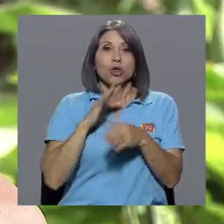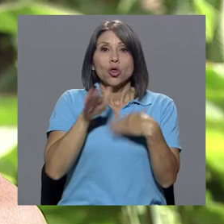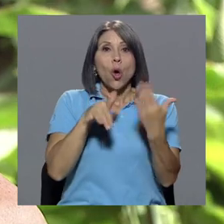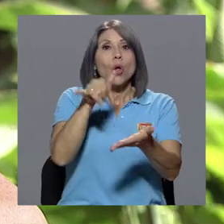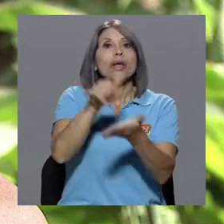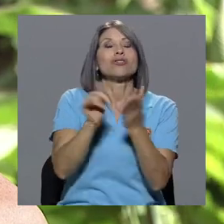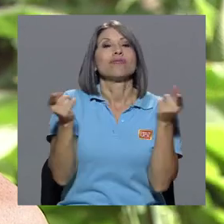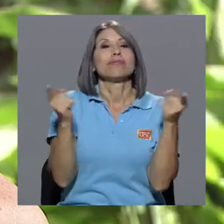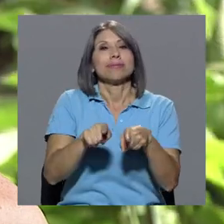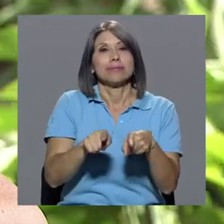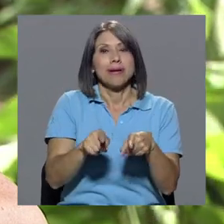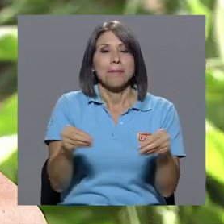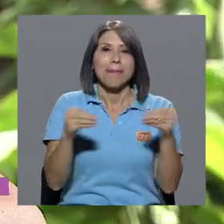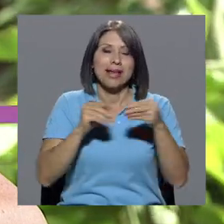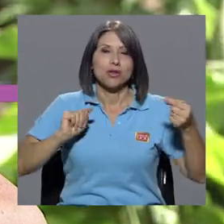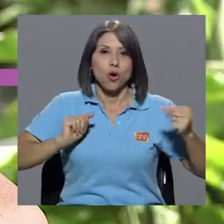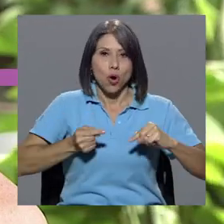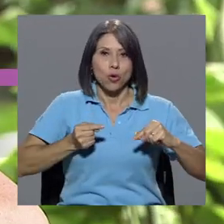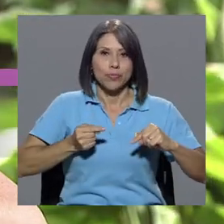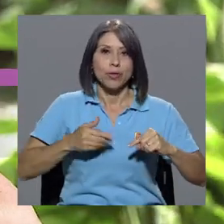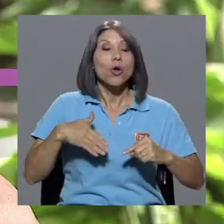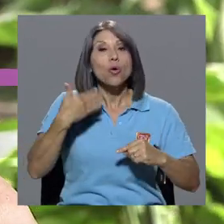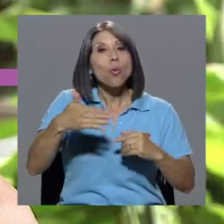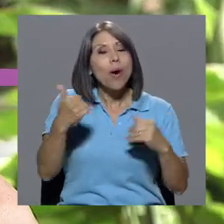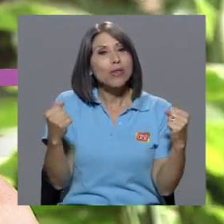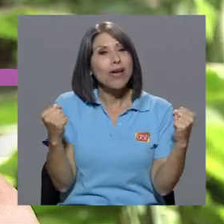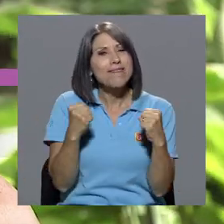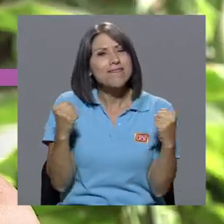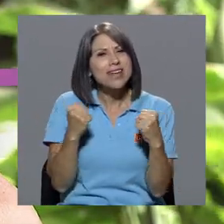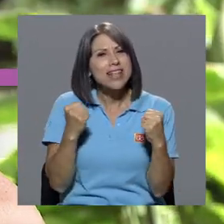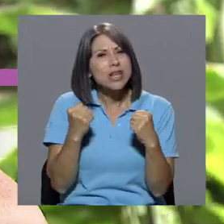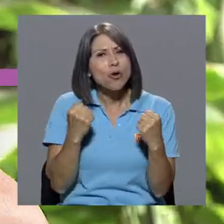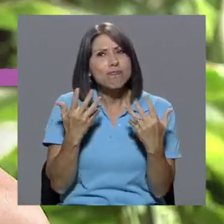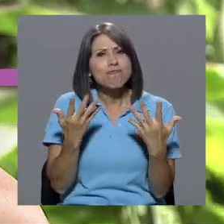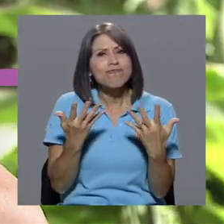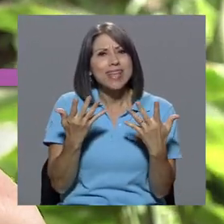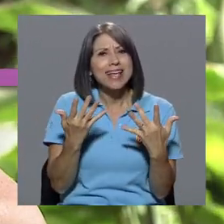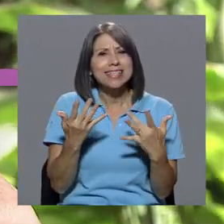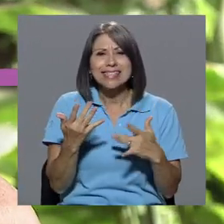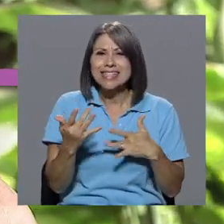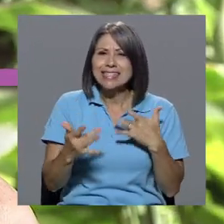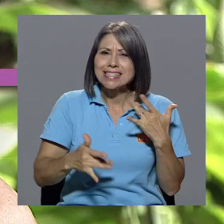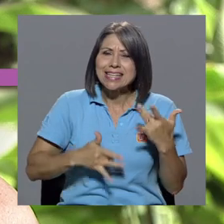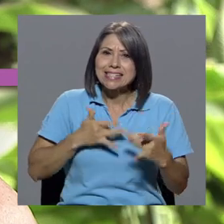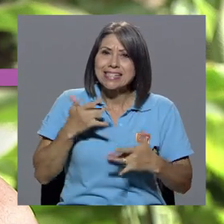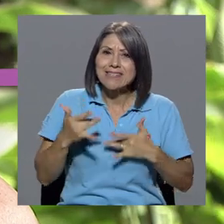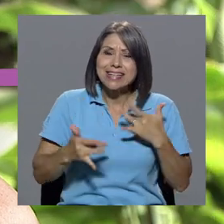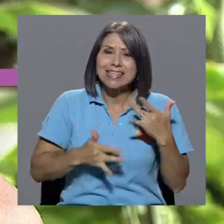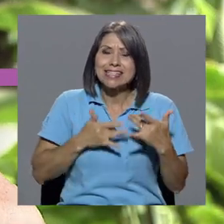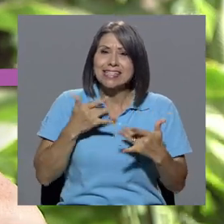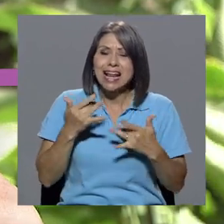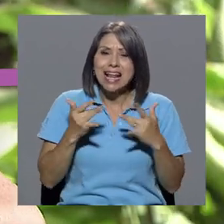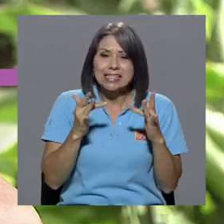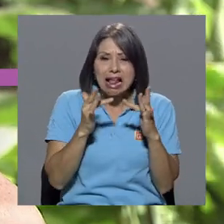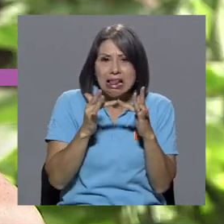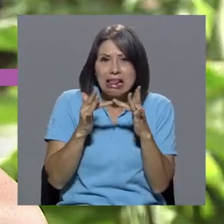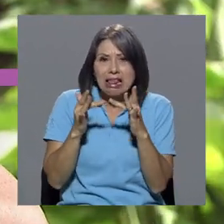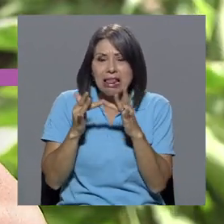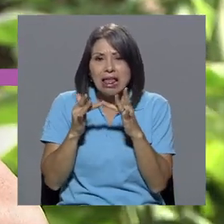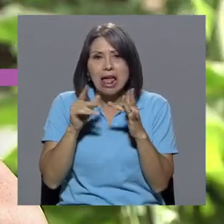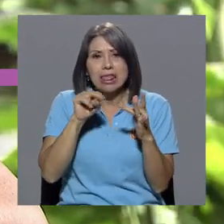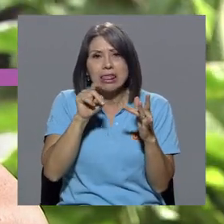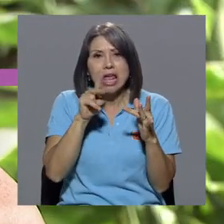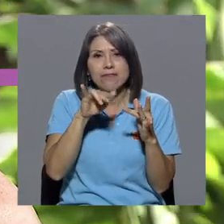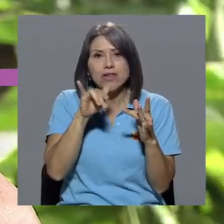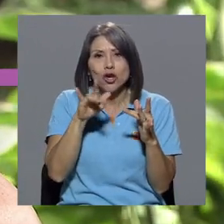eso va a ocasionar que la persona tenga más dolor. Cuando hay frío, pues lo que hace es que sensibiliza las terminaciones nerviosas y por supuesto